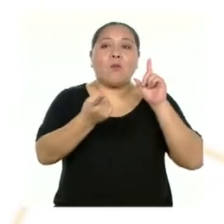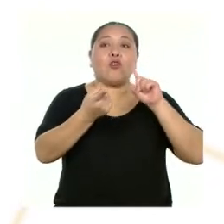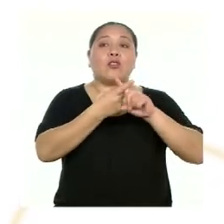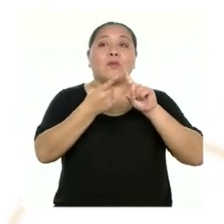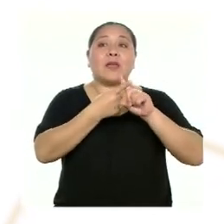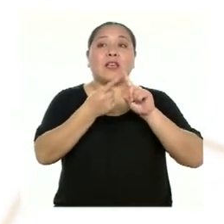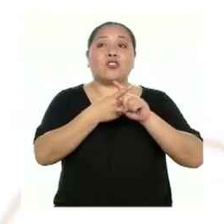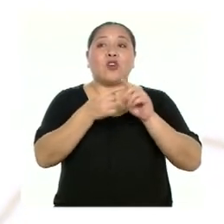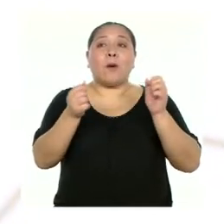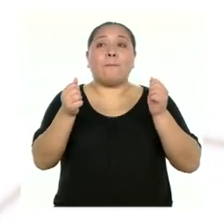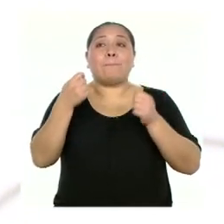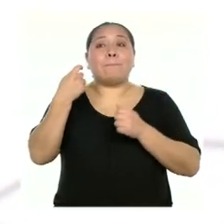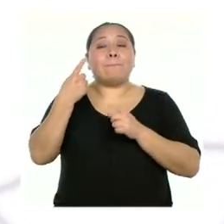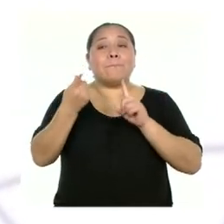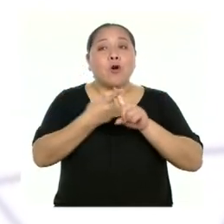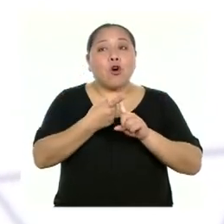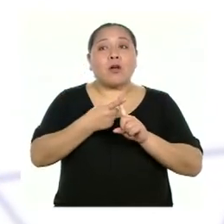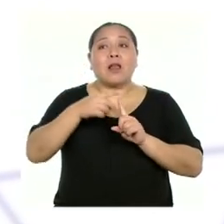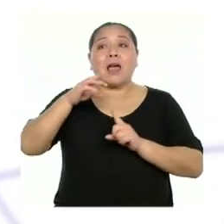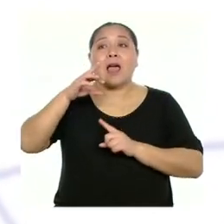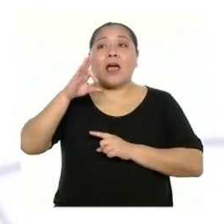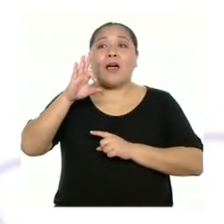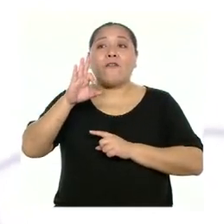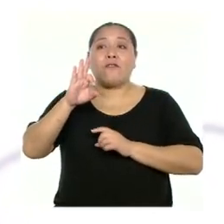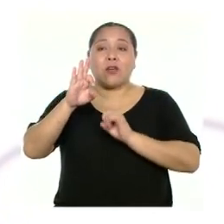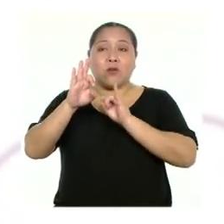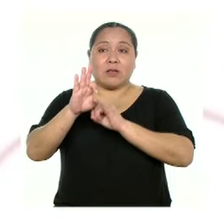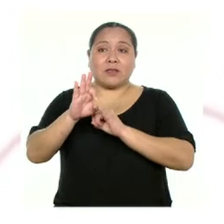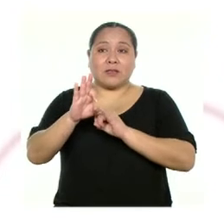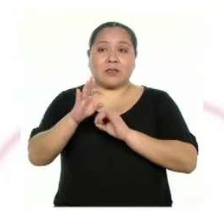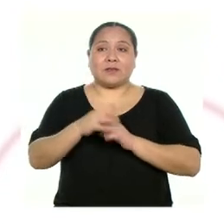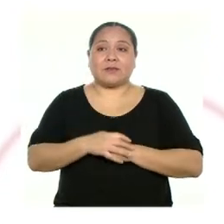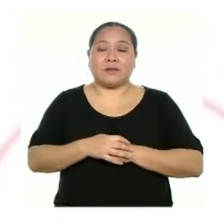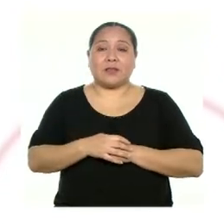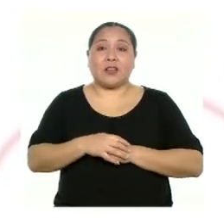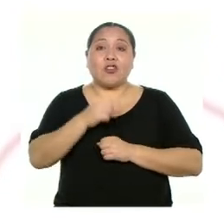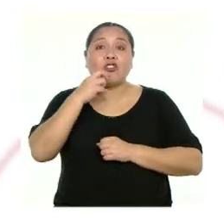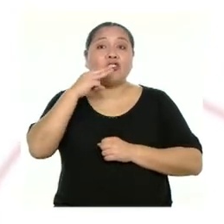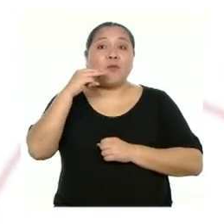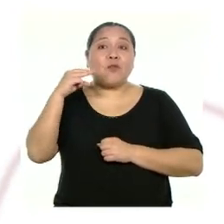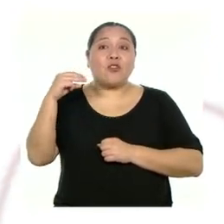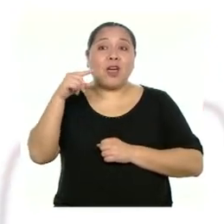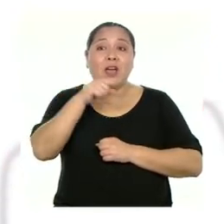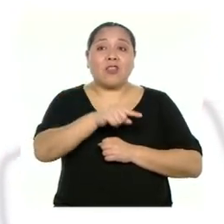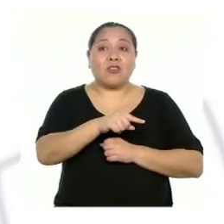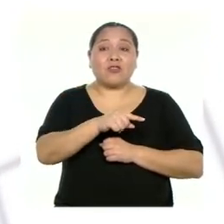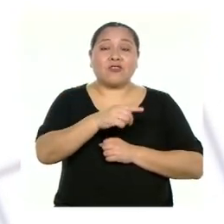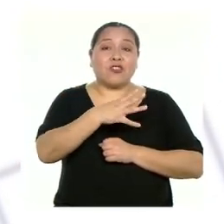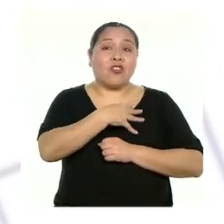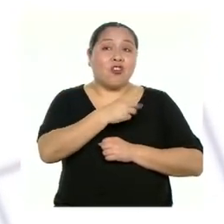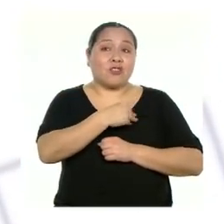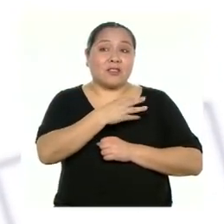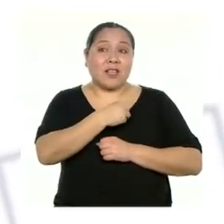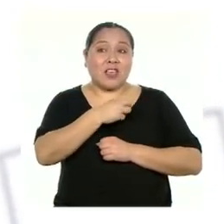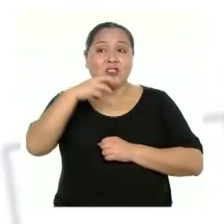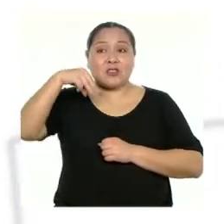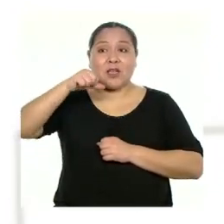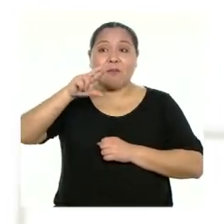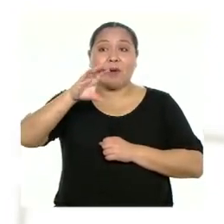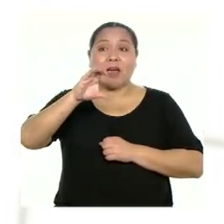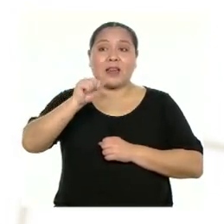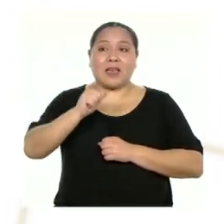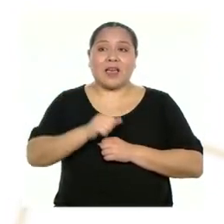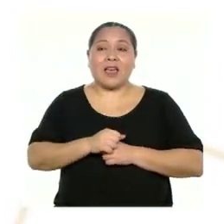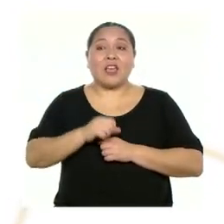por la frecuencia. Observen la fórmula. Los valores en morado son los años indicados por la marca de clase y los valores en